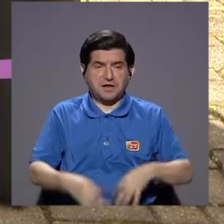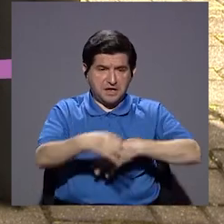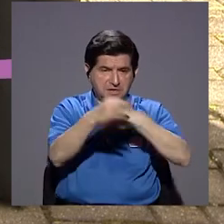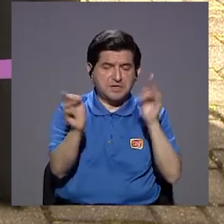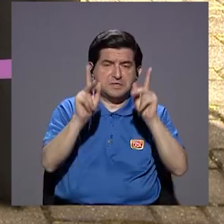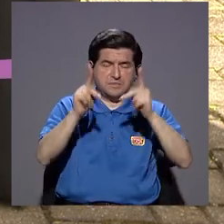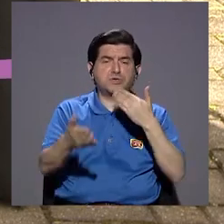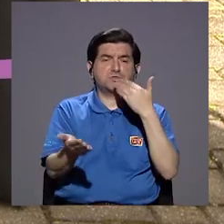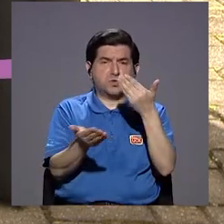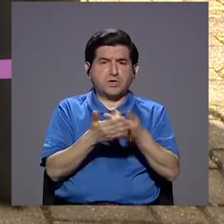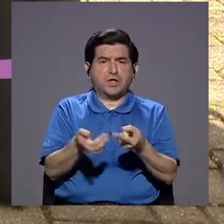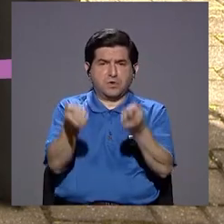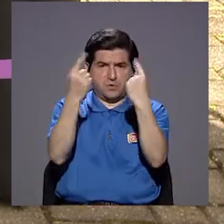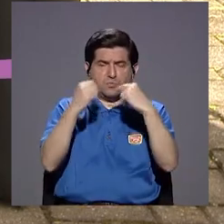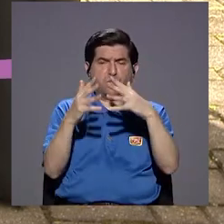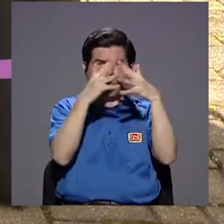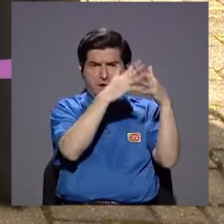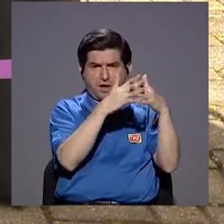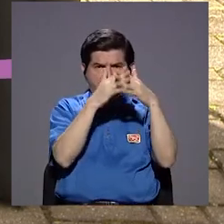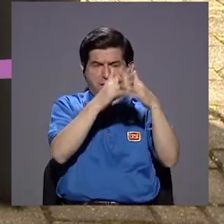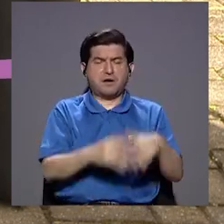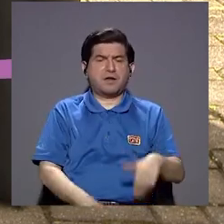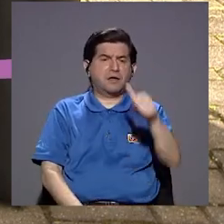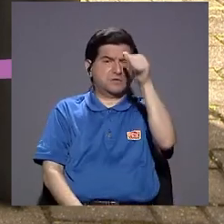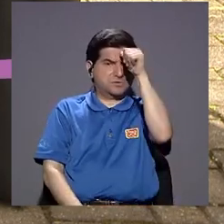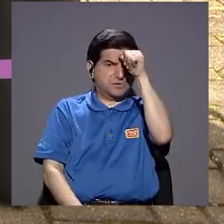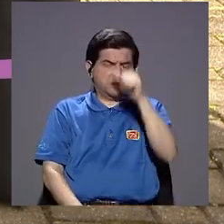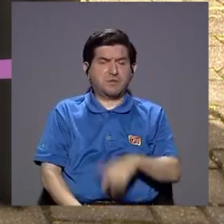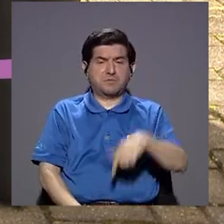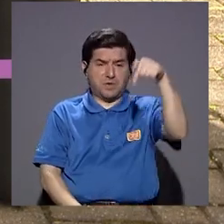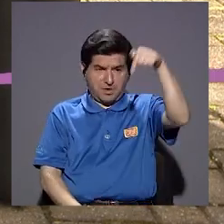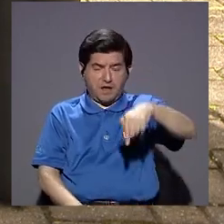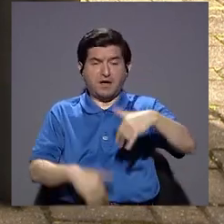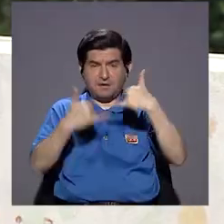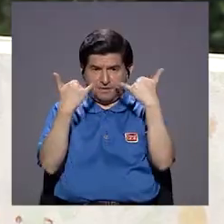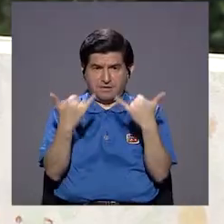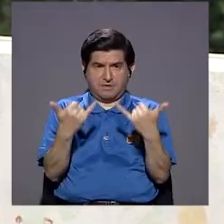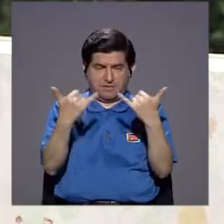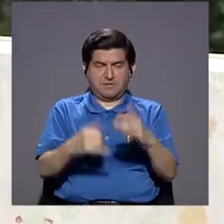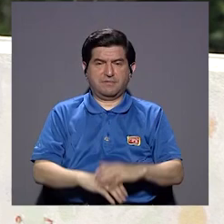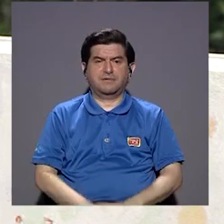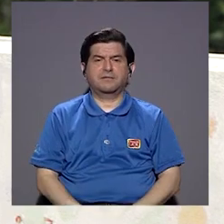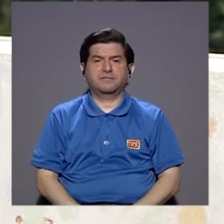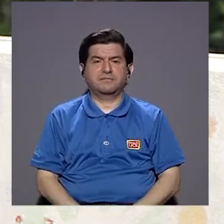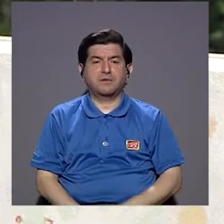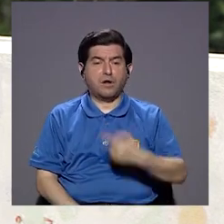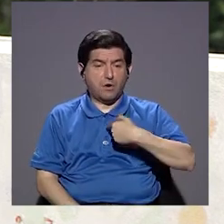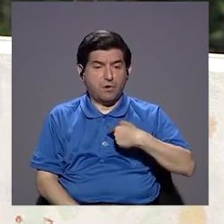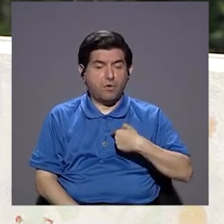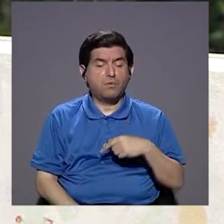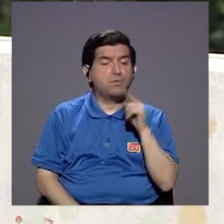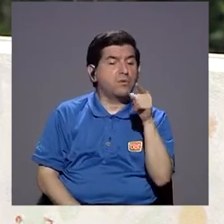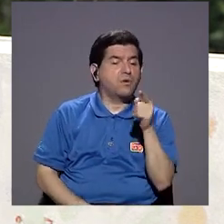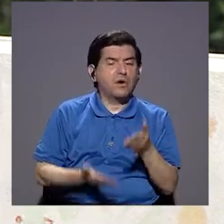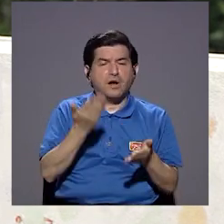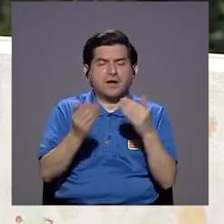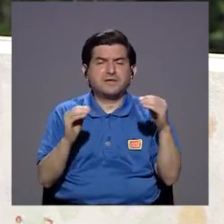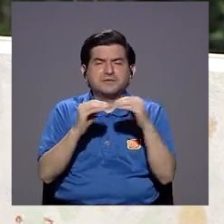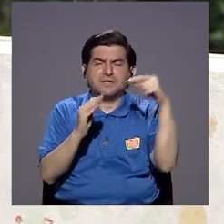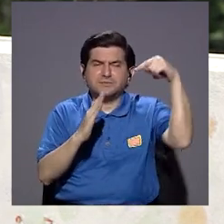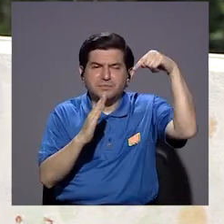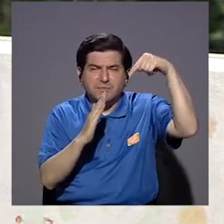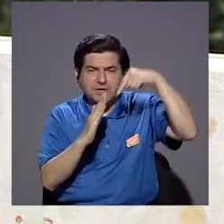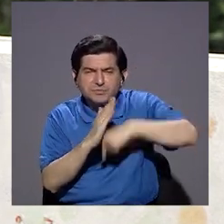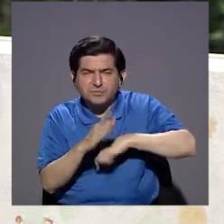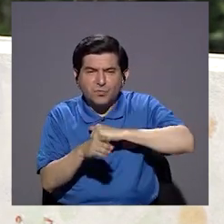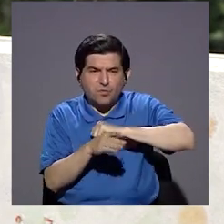de gente muy buena de Estados Unidos, de India, han venido acá ya, en donde uno puede ir un poco más profundo